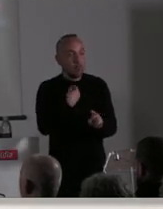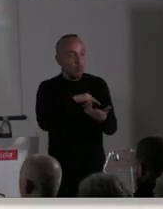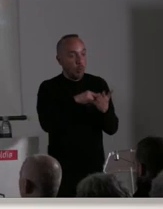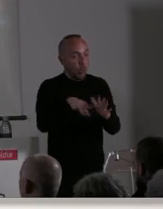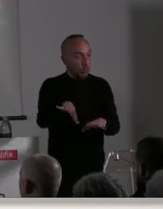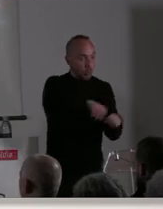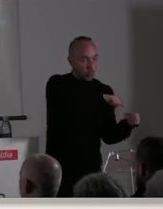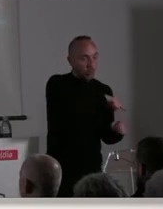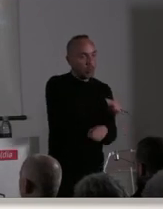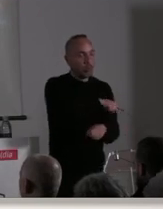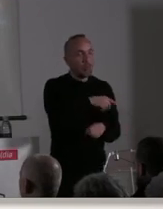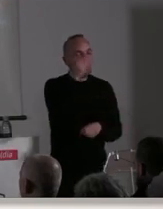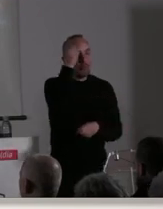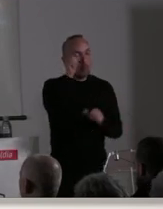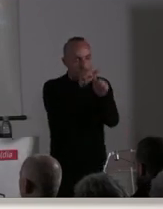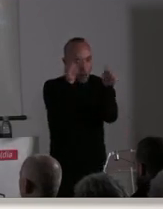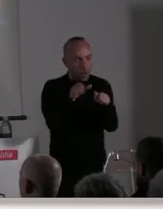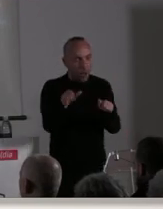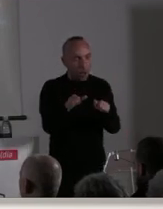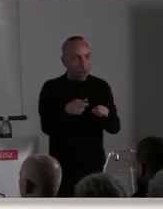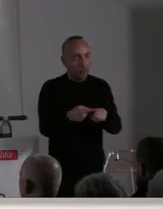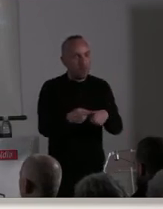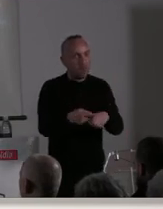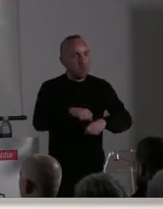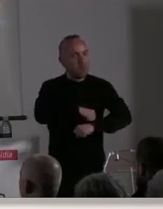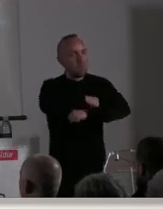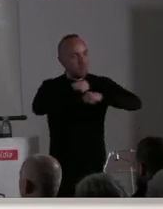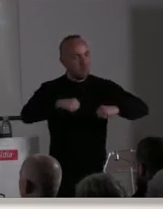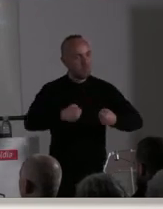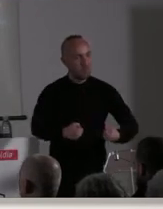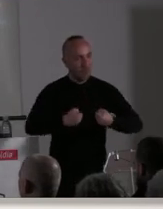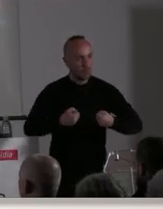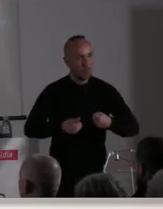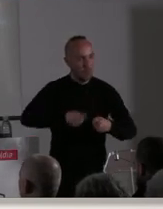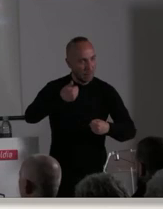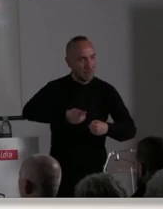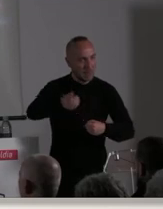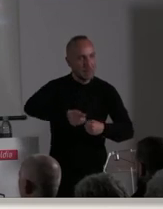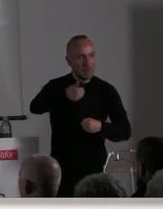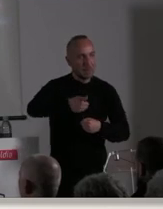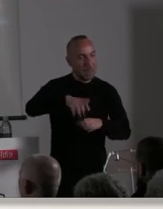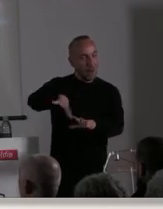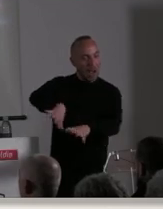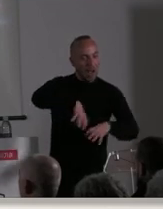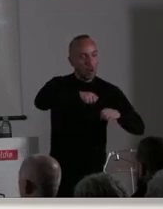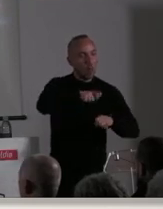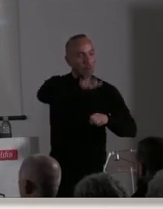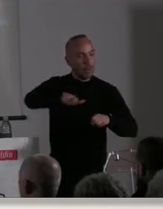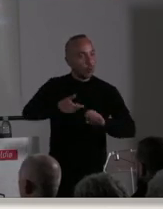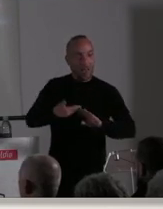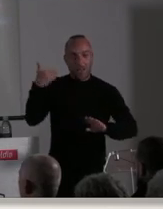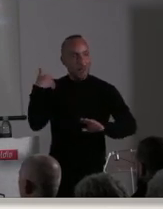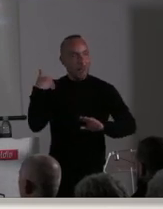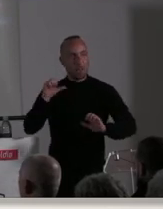Y creemos que el modelo cada vez está más fuerte para poder acoger a todas esas personas que no han podido estar tanto en ese